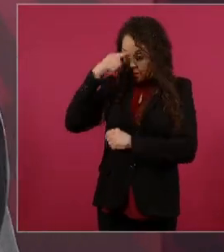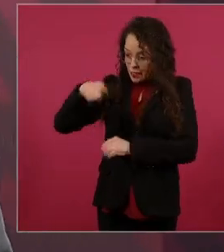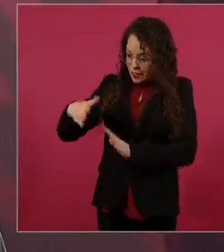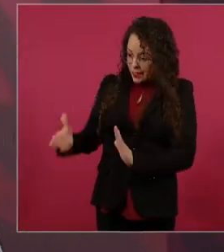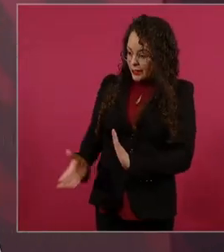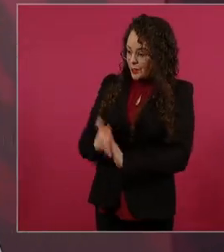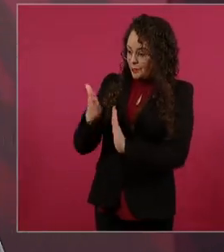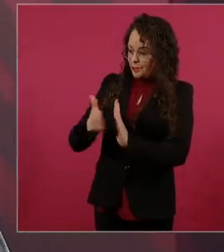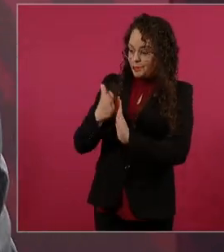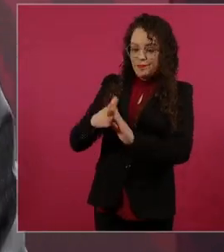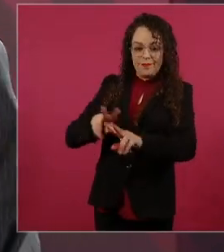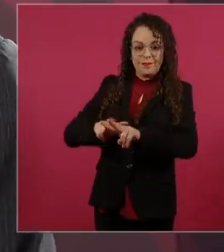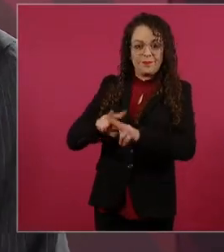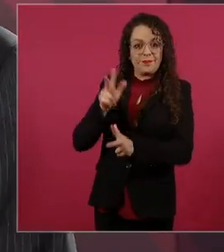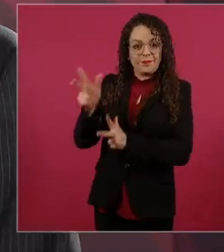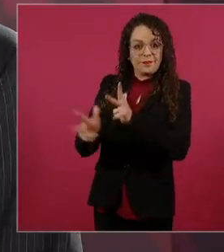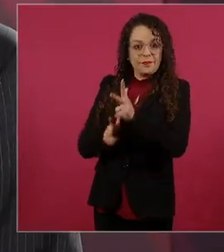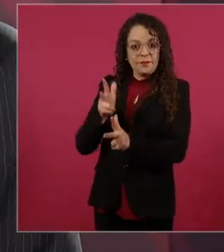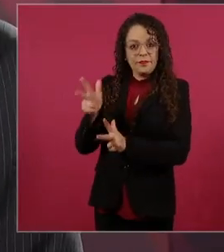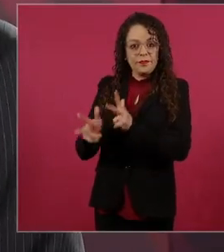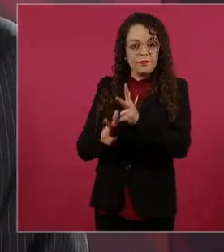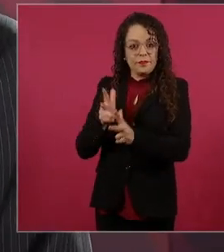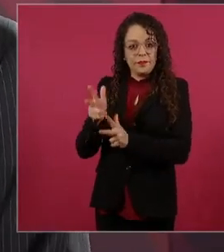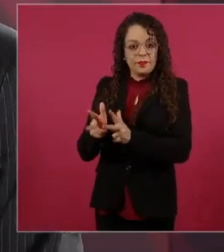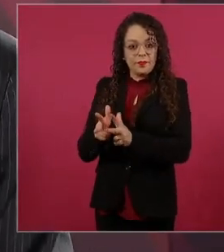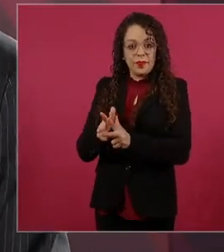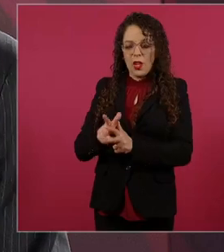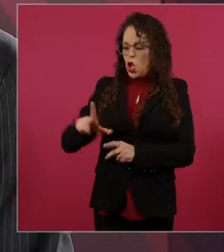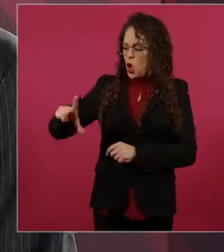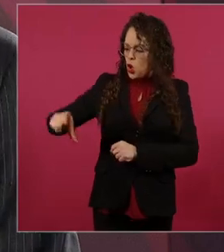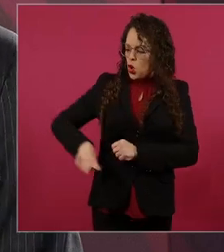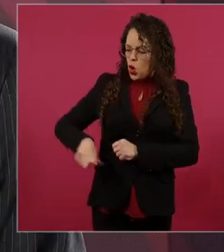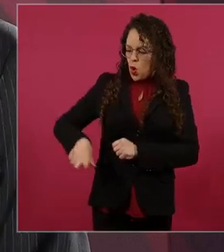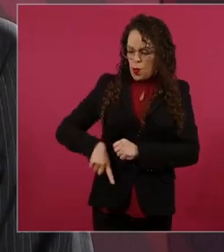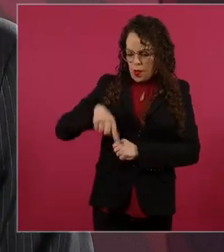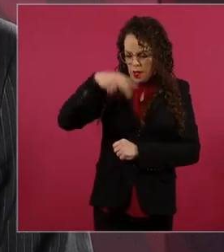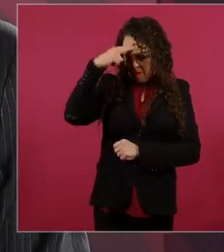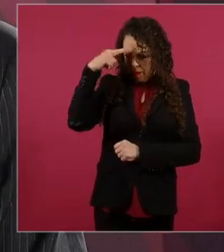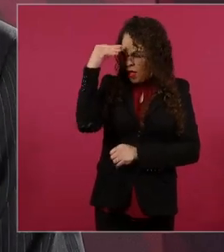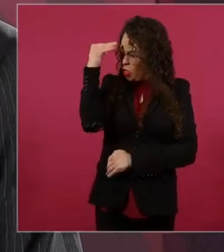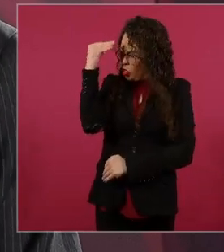las compra el gobierno compra todas las acciones